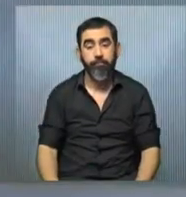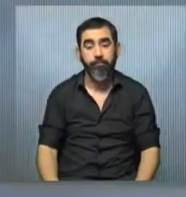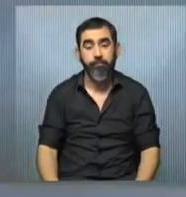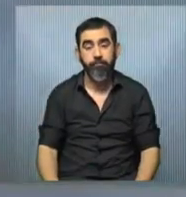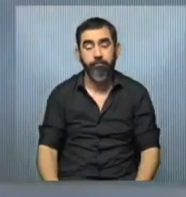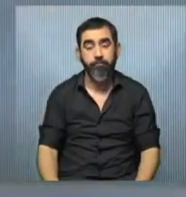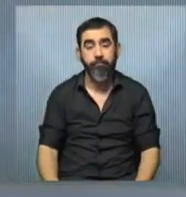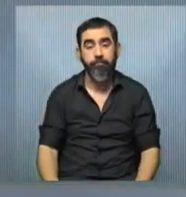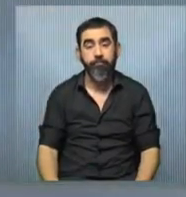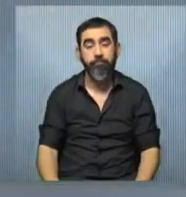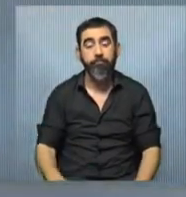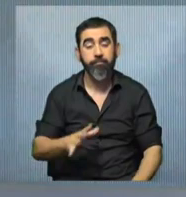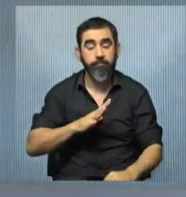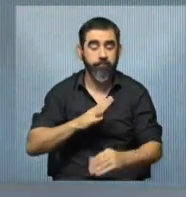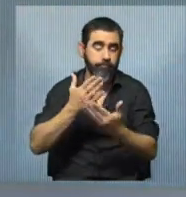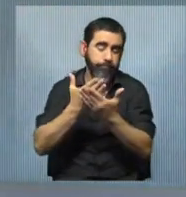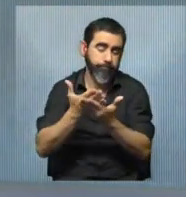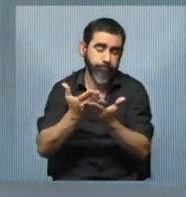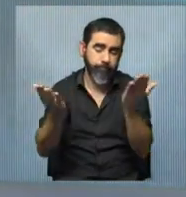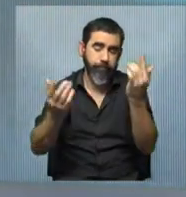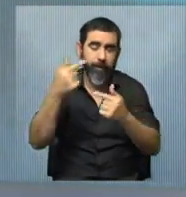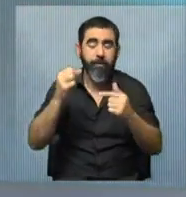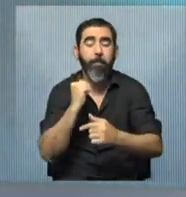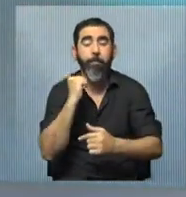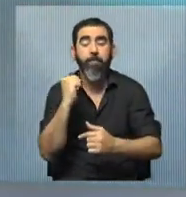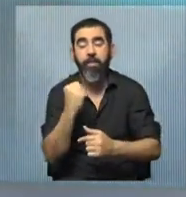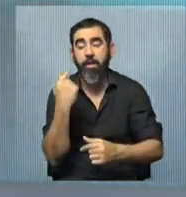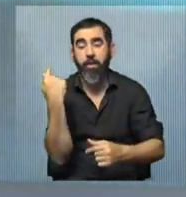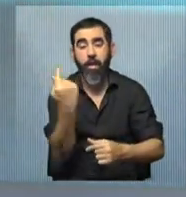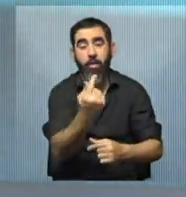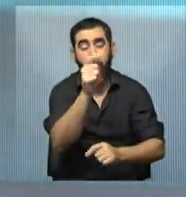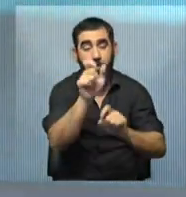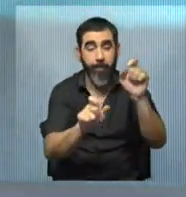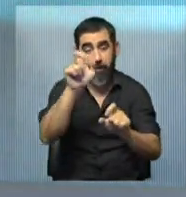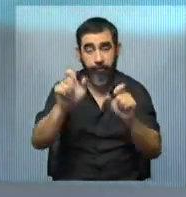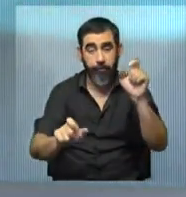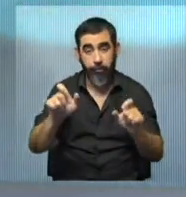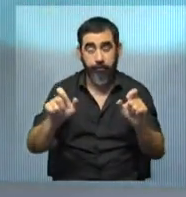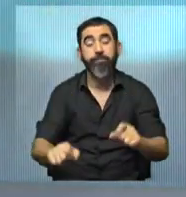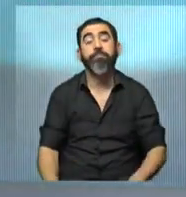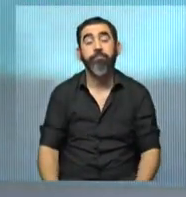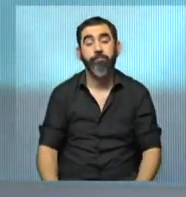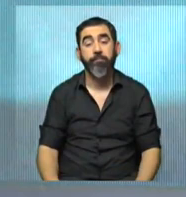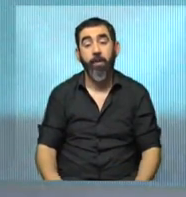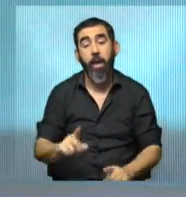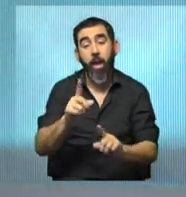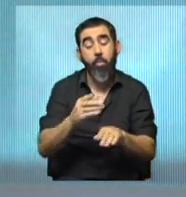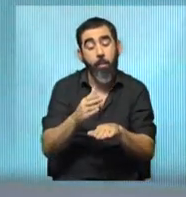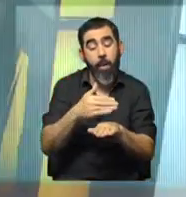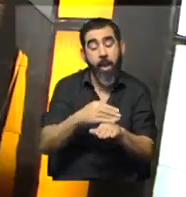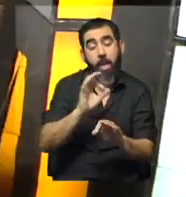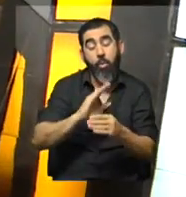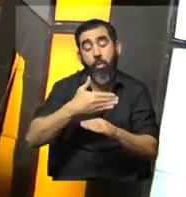gran espectro de preferencias, dentro de las que van desde los muy tempraneros a los